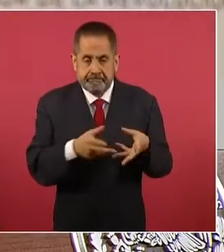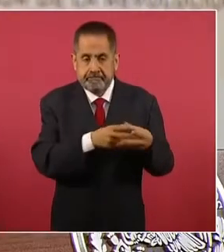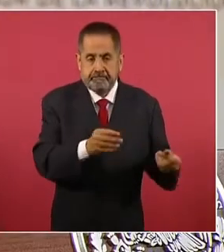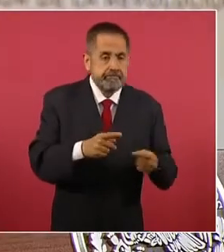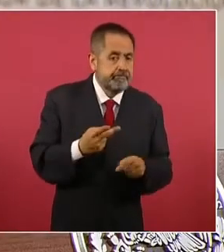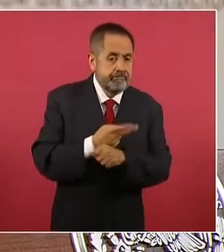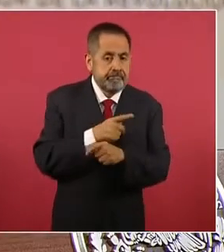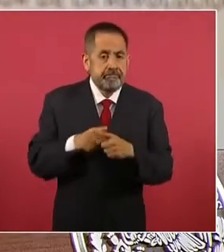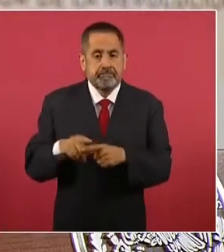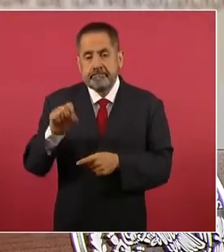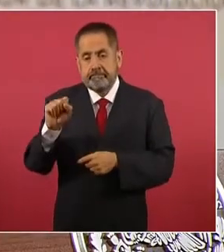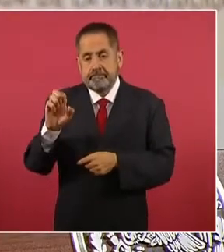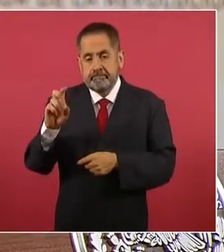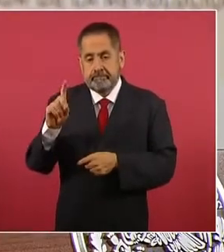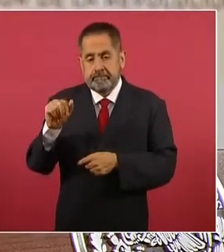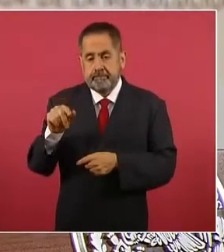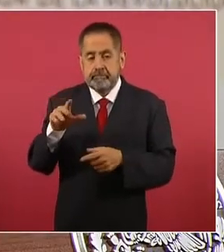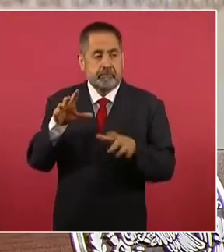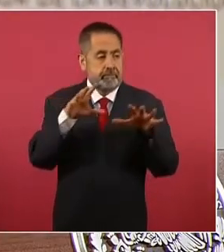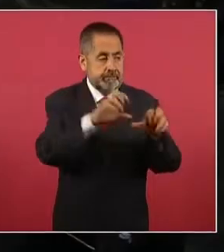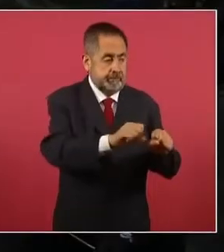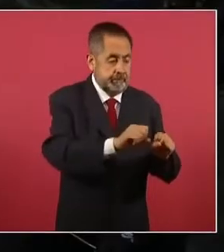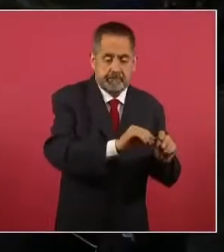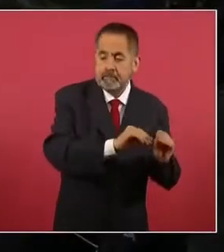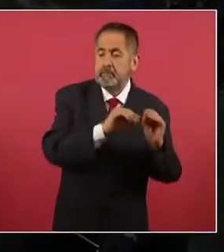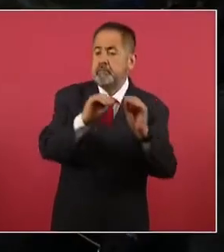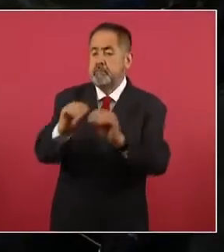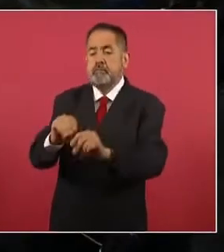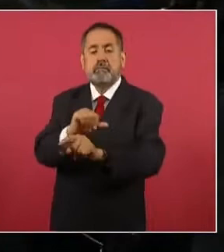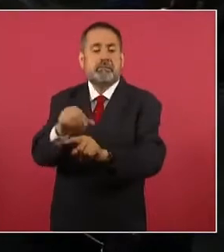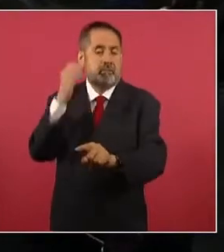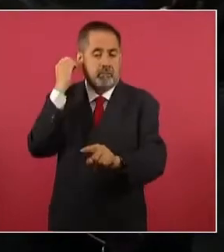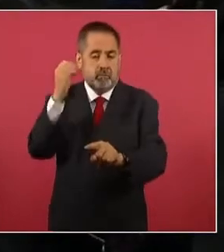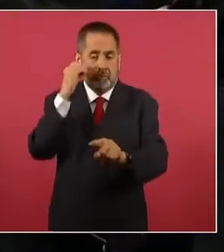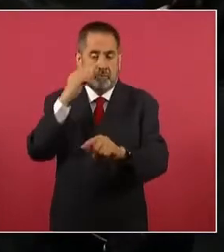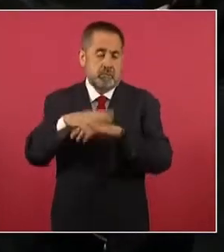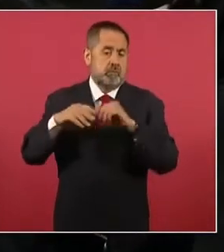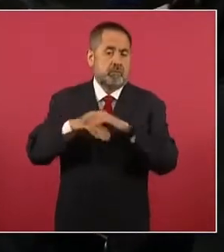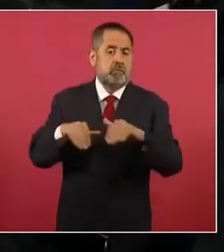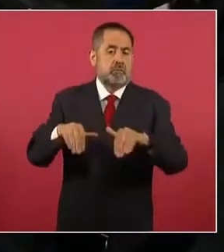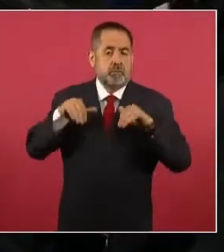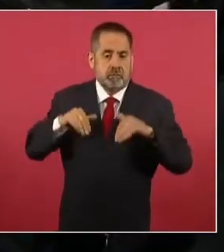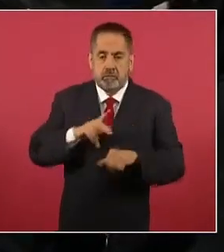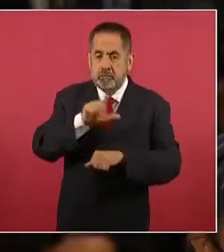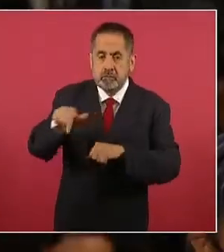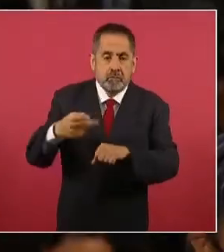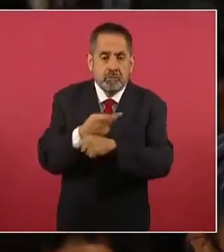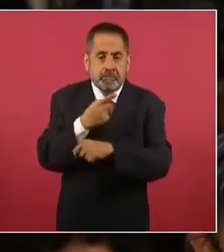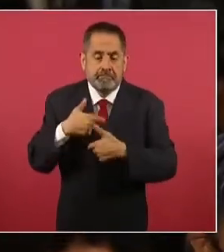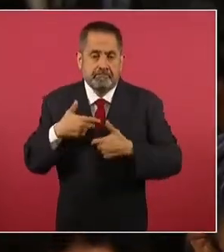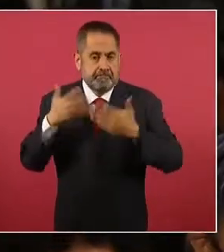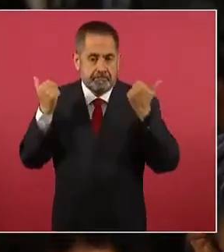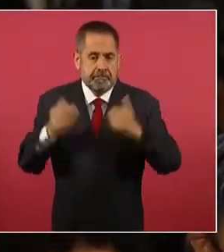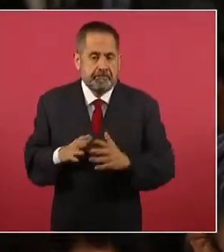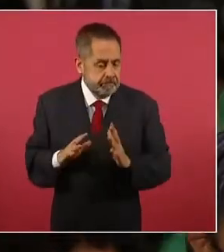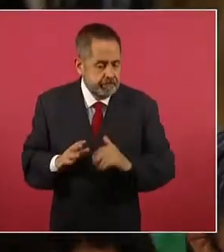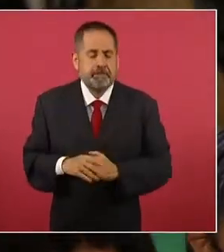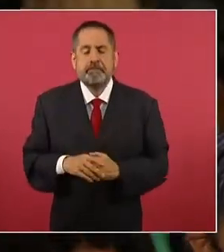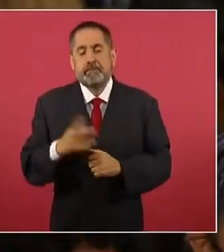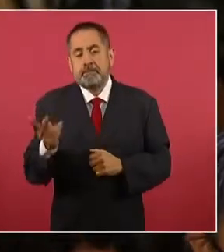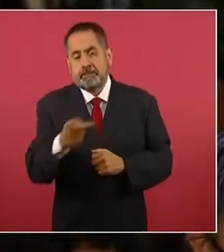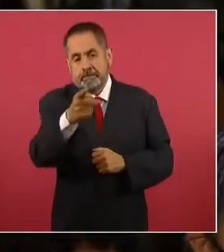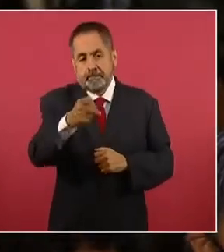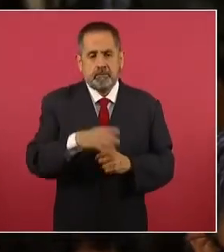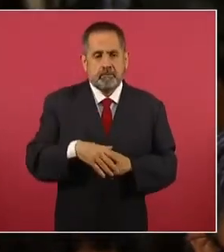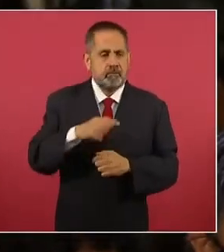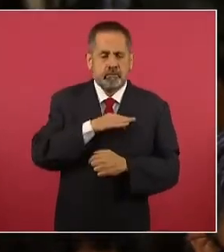es que al entregarlo a las autoridades civiles de Oaxaca ya no tuvo conocimiento de qué fue lo que ocurrió. La pregunta, señor presidente, es si usted estaría dispuesto a